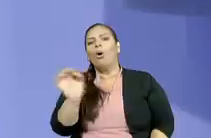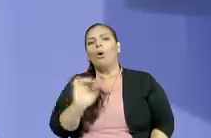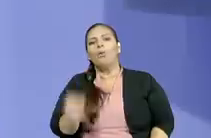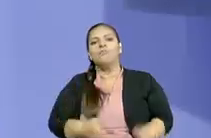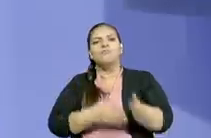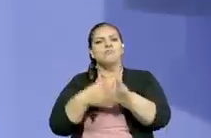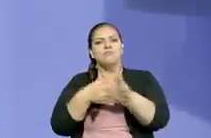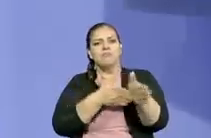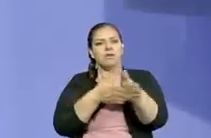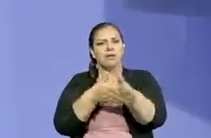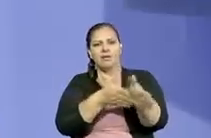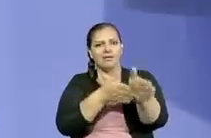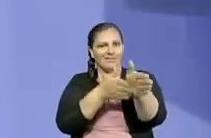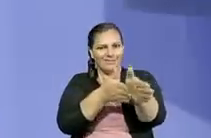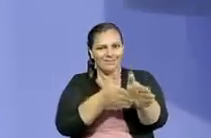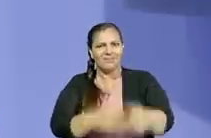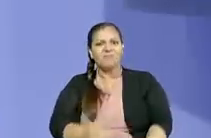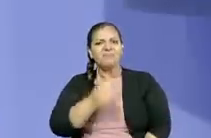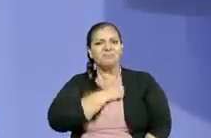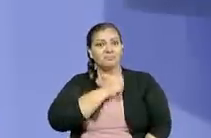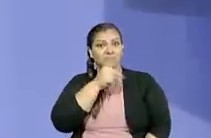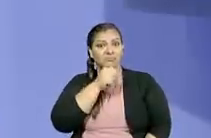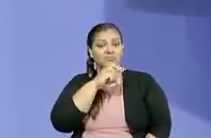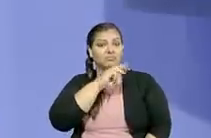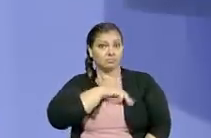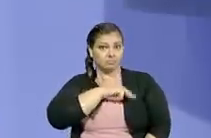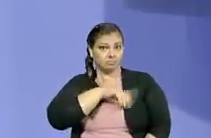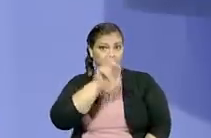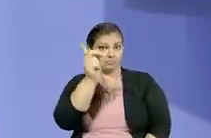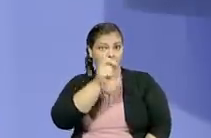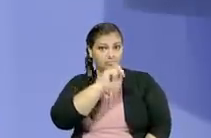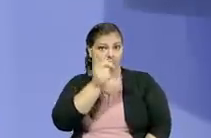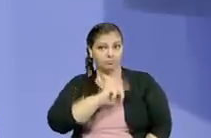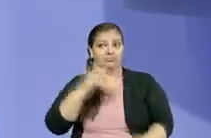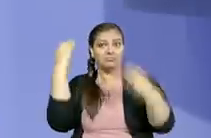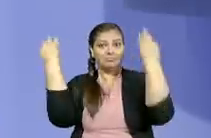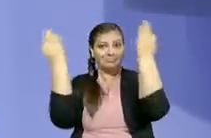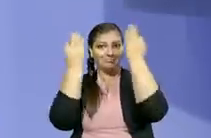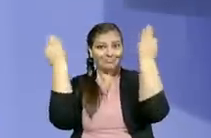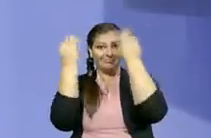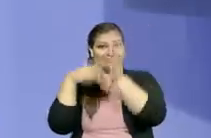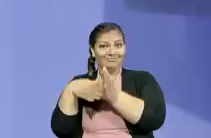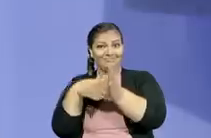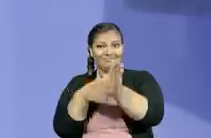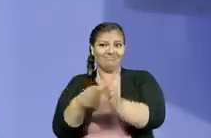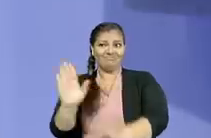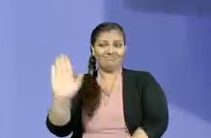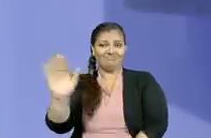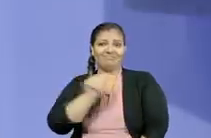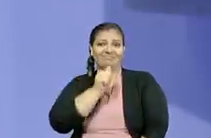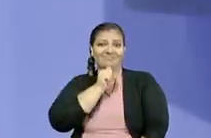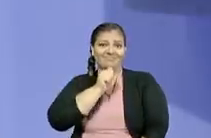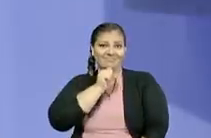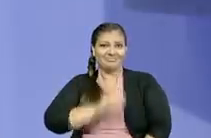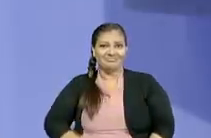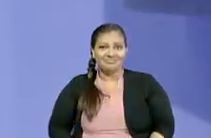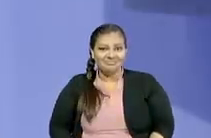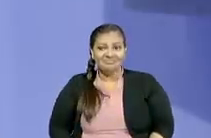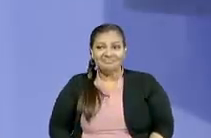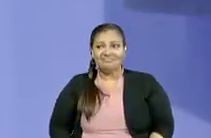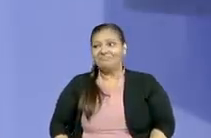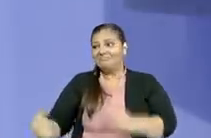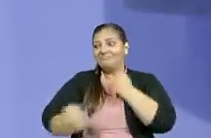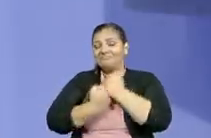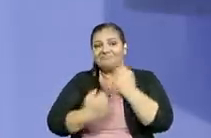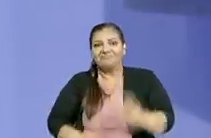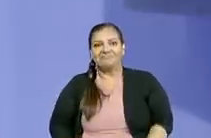subasta. En la metrovía, los buses son del sector privado, son de los transportistas. En el agua potable y